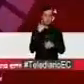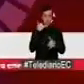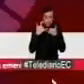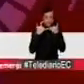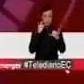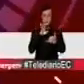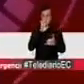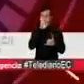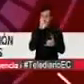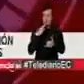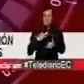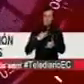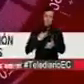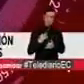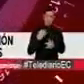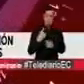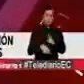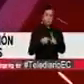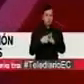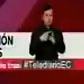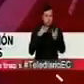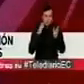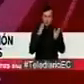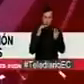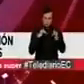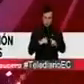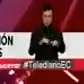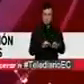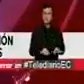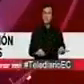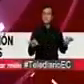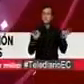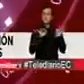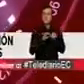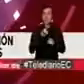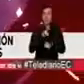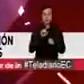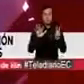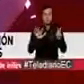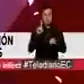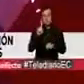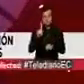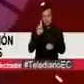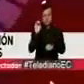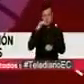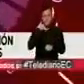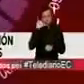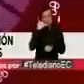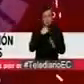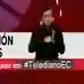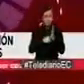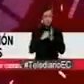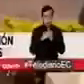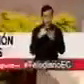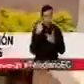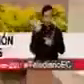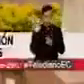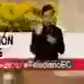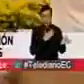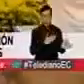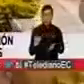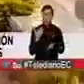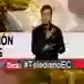permanente a que voluntarios se sumen a esta tarea tan importante, que llamen al 171 o se contacten con los ministerios respectivos.